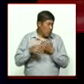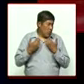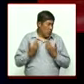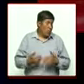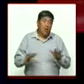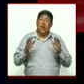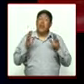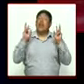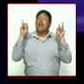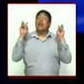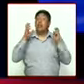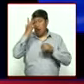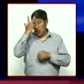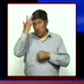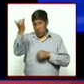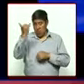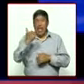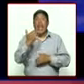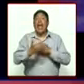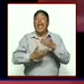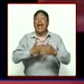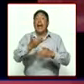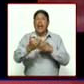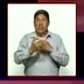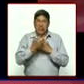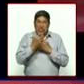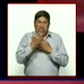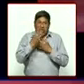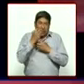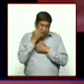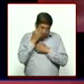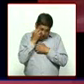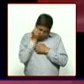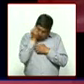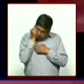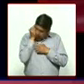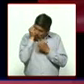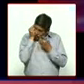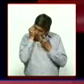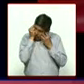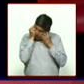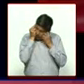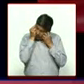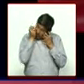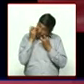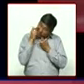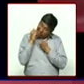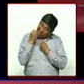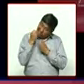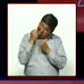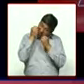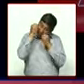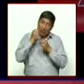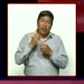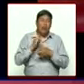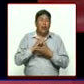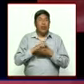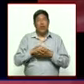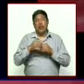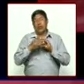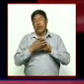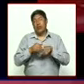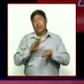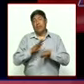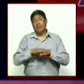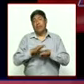con relación a este tema, porque eso genera mal humor y también una mala actitud y hasta estrés. Sin embargo, a continuación le vamos a dar estos